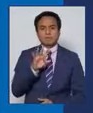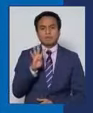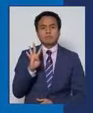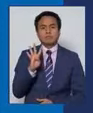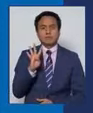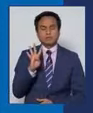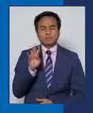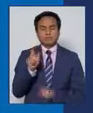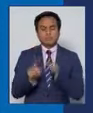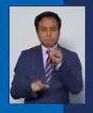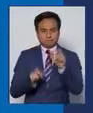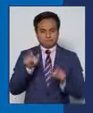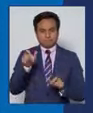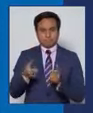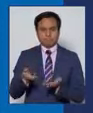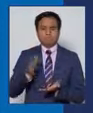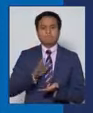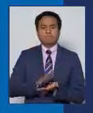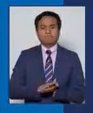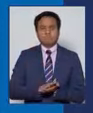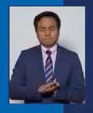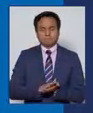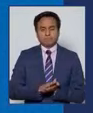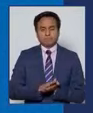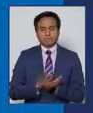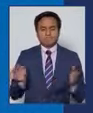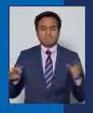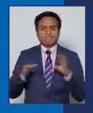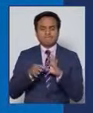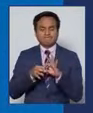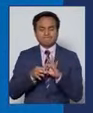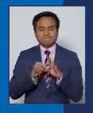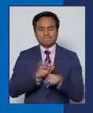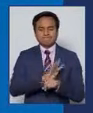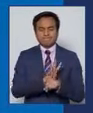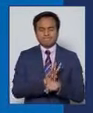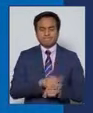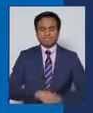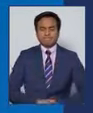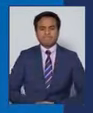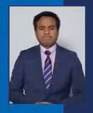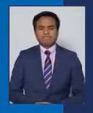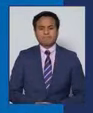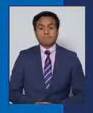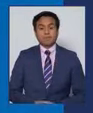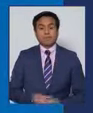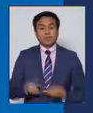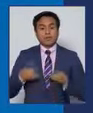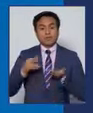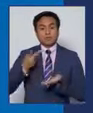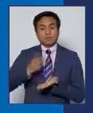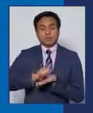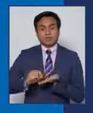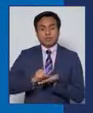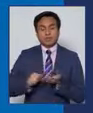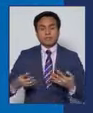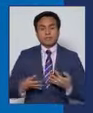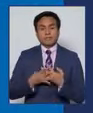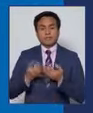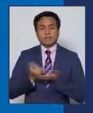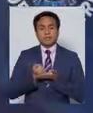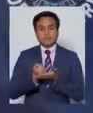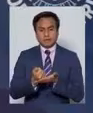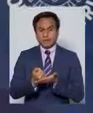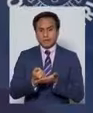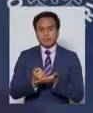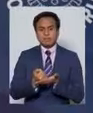1.054 personas fallecidas asociadas al COVID-19. Voy a dejar al subsecretario de redes asistenciales